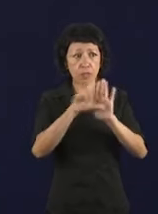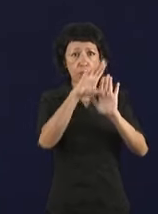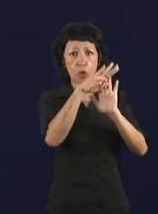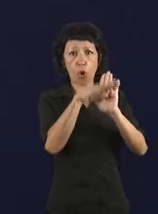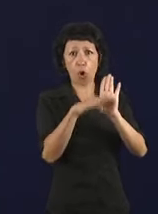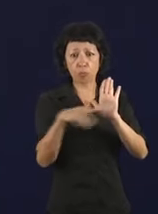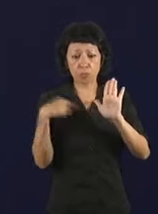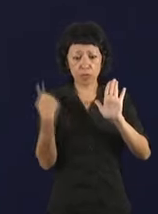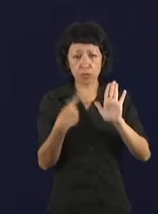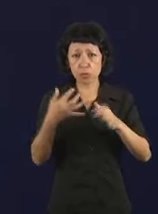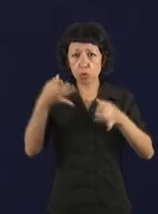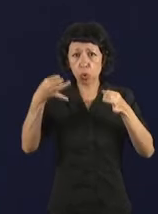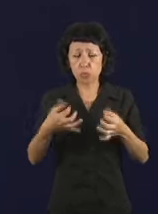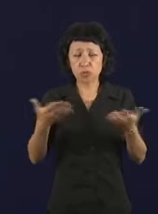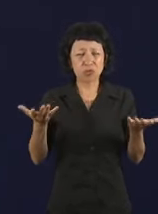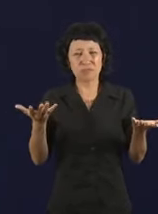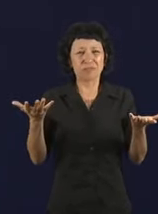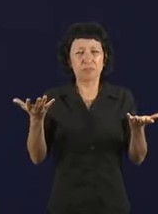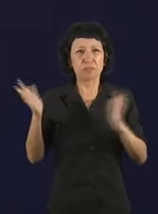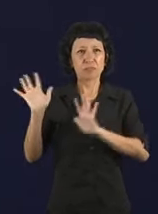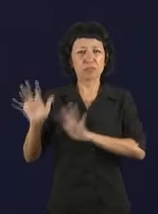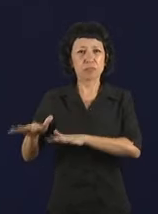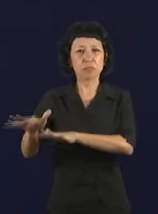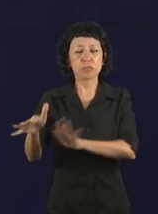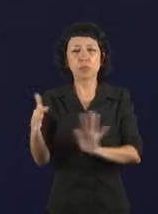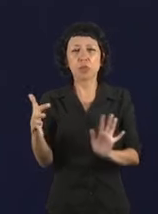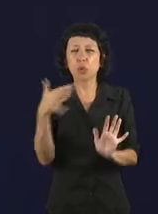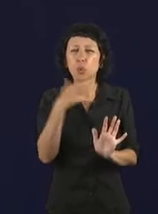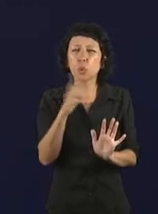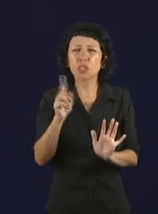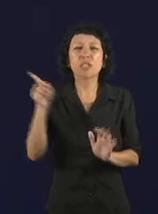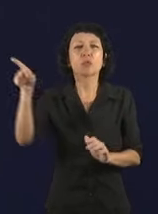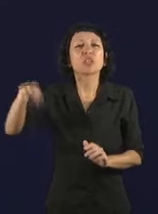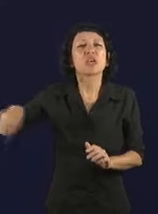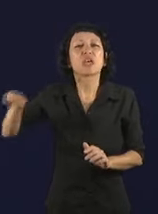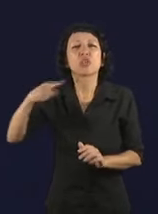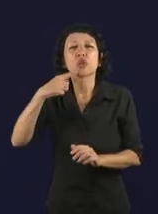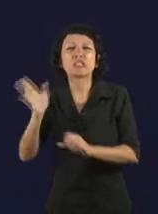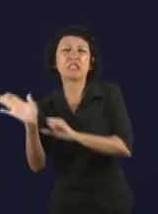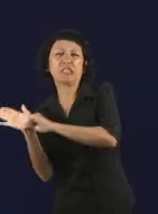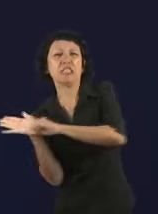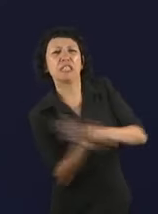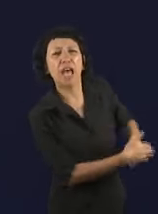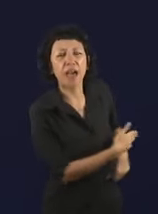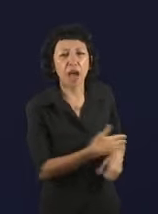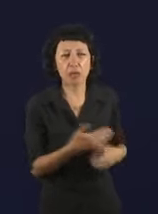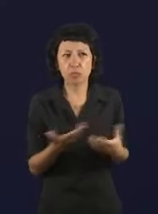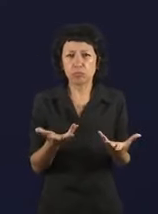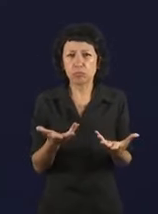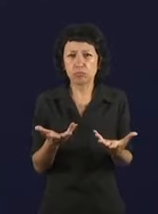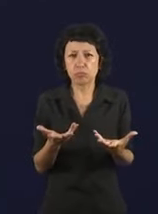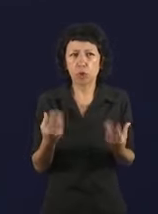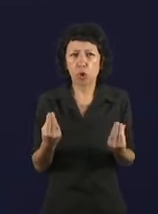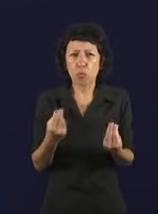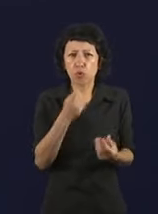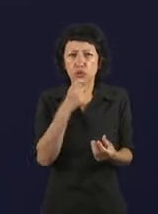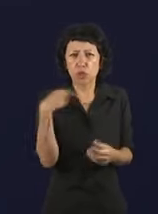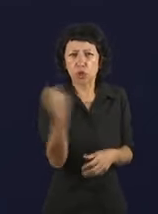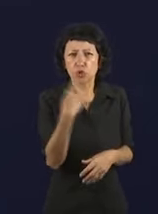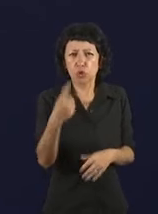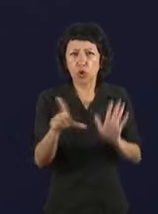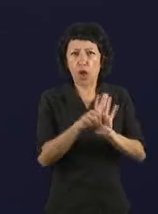Así que no no entendemos muy bien Qué es lo que quieren voltear cuando todo está dentro dentro de la ley y